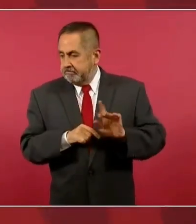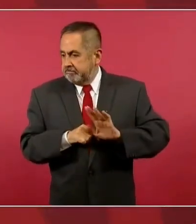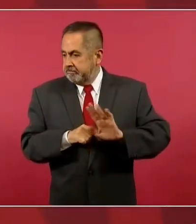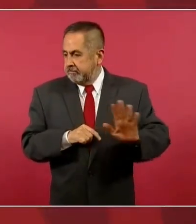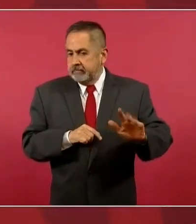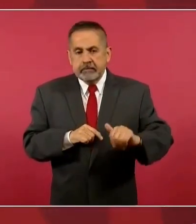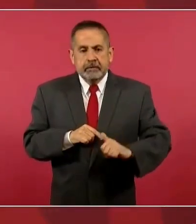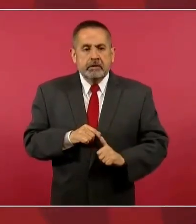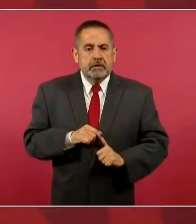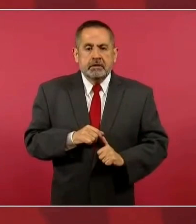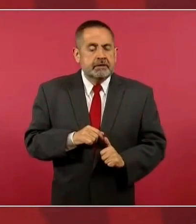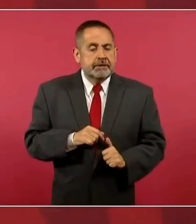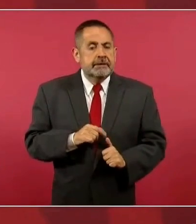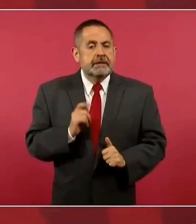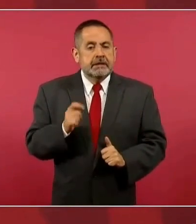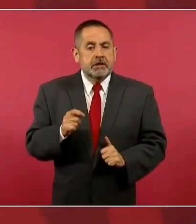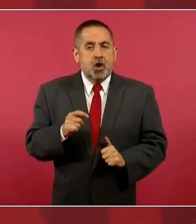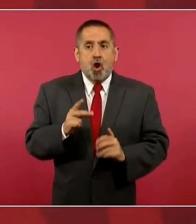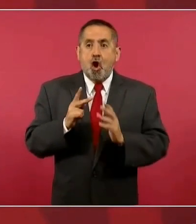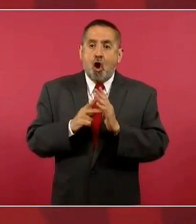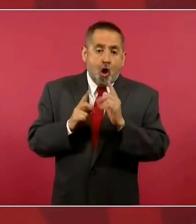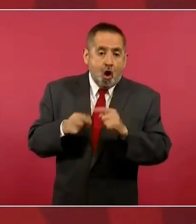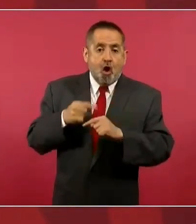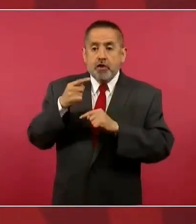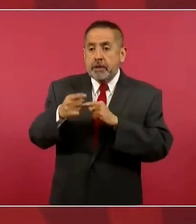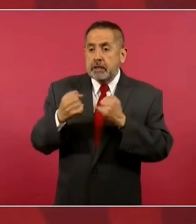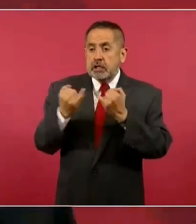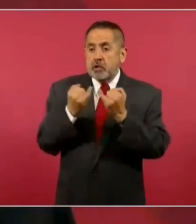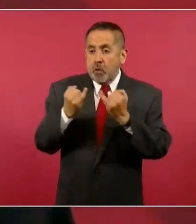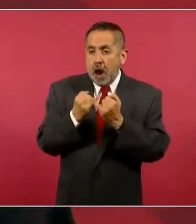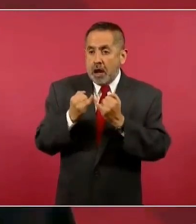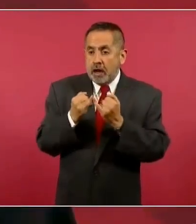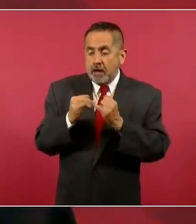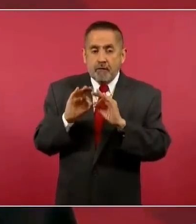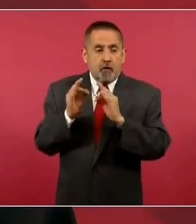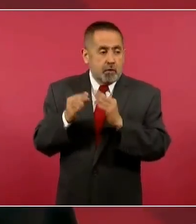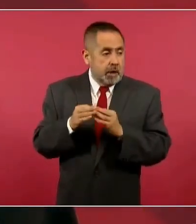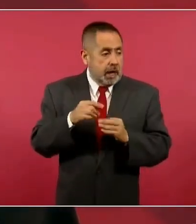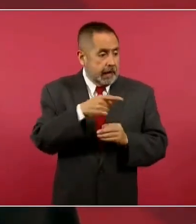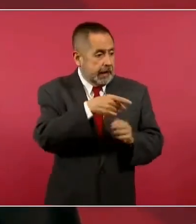de no volver a esos esquemas,